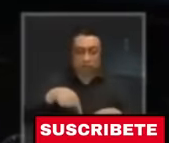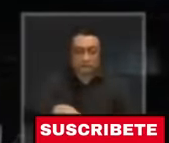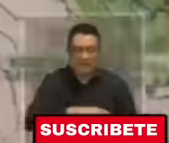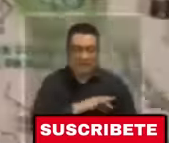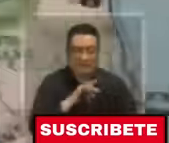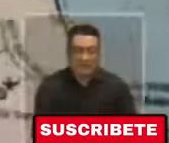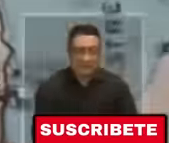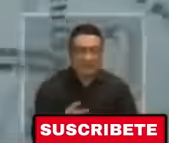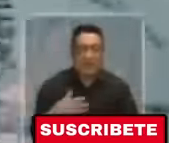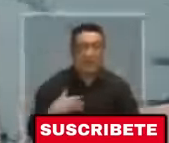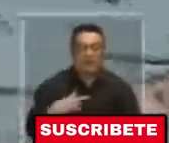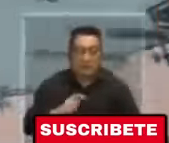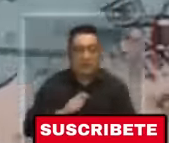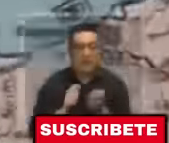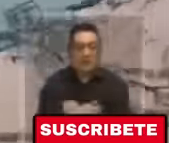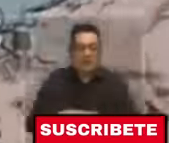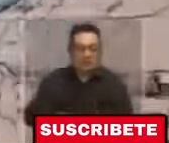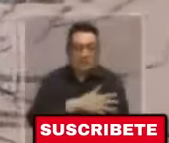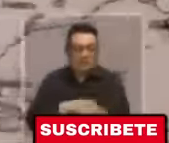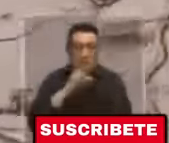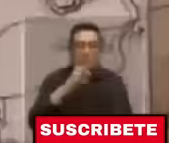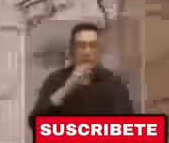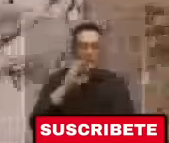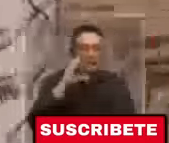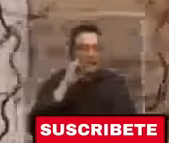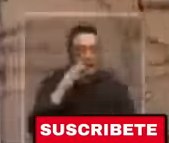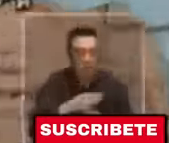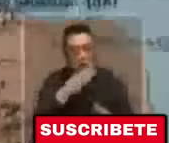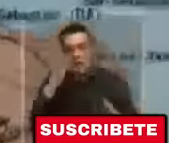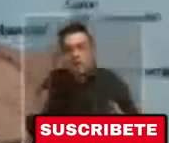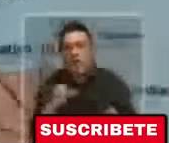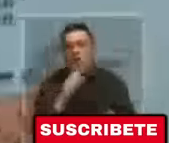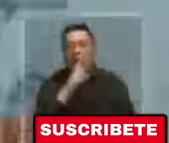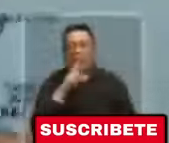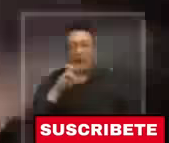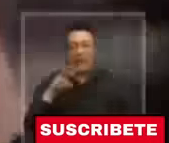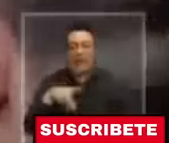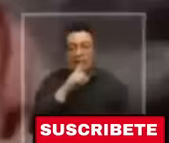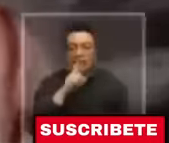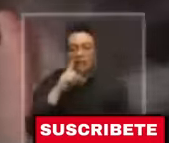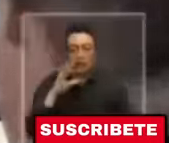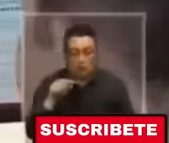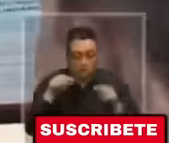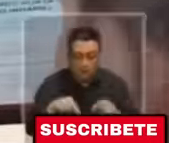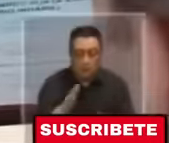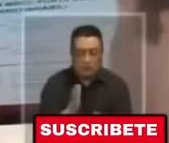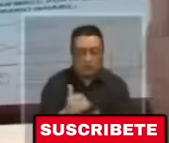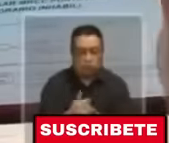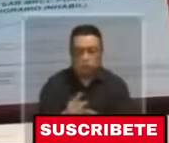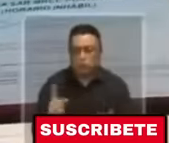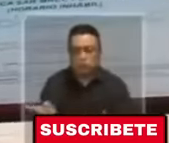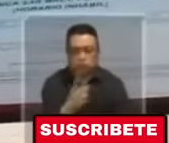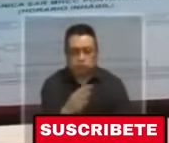que buscaban cambiar de océano desde el Pacífico hacia el Atlántico, por lo que se inició un operativo de traslado de manera